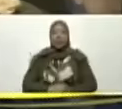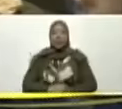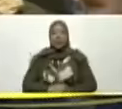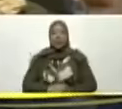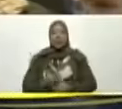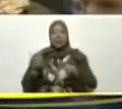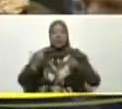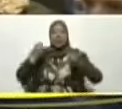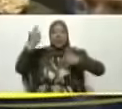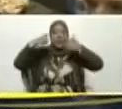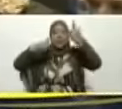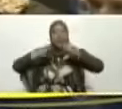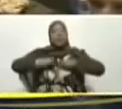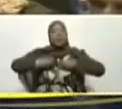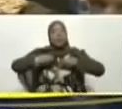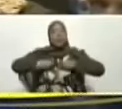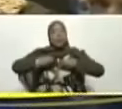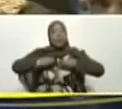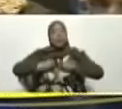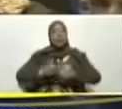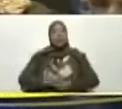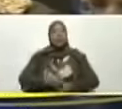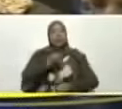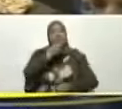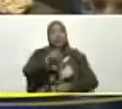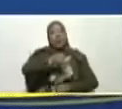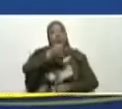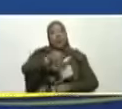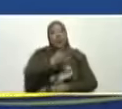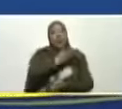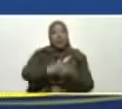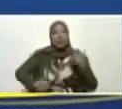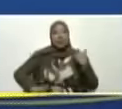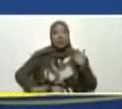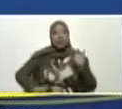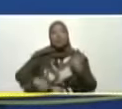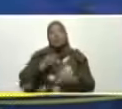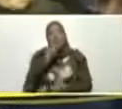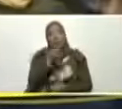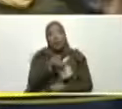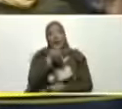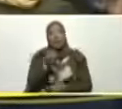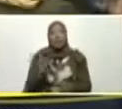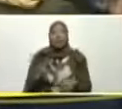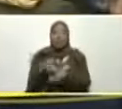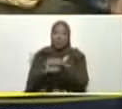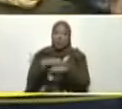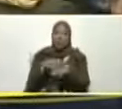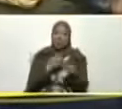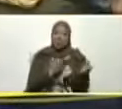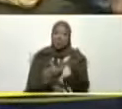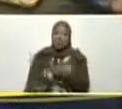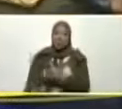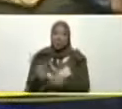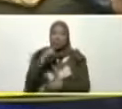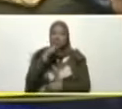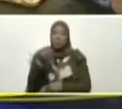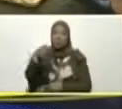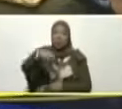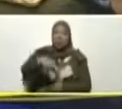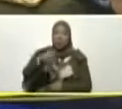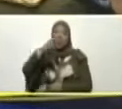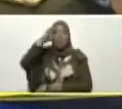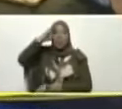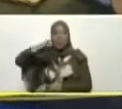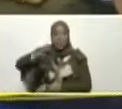Chávez vive. La patria sigue. Buenas tardes, mi comandante en jefe. Buenas tardes. Permiso para recibir el grado de mayor y capitán